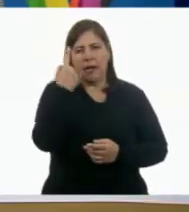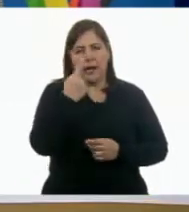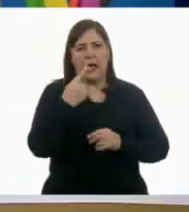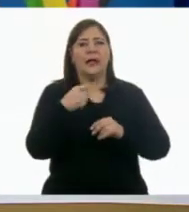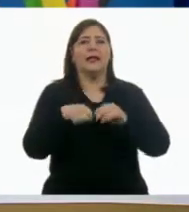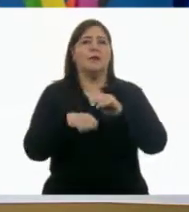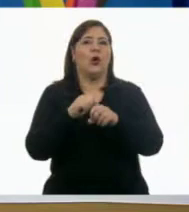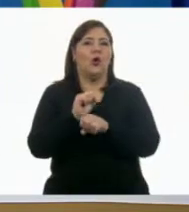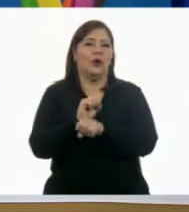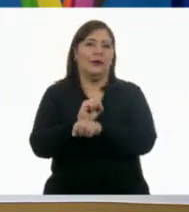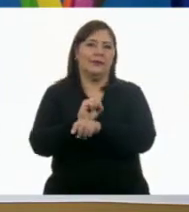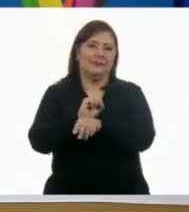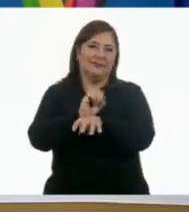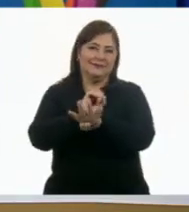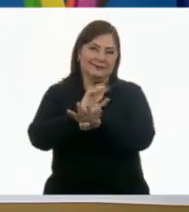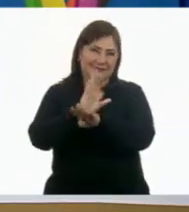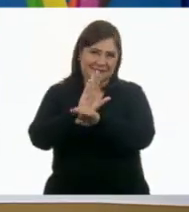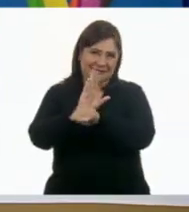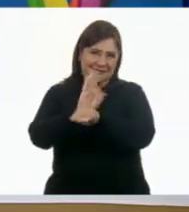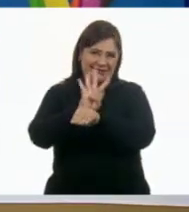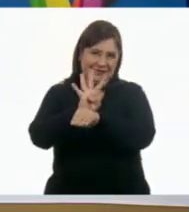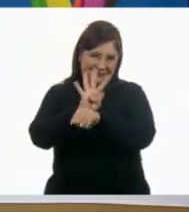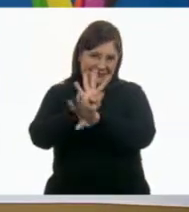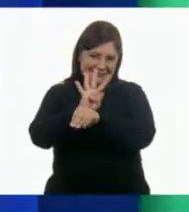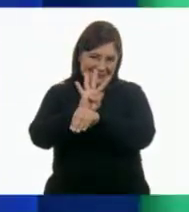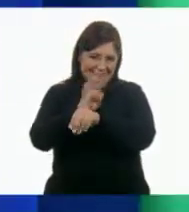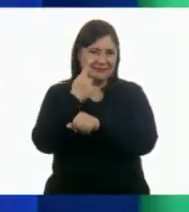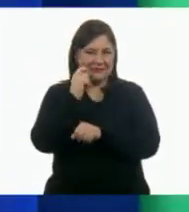para Ale seguramente. Vamos a ver.